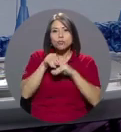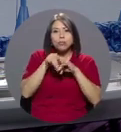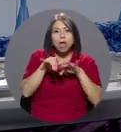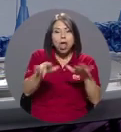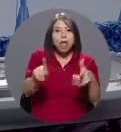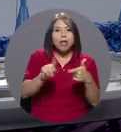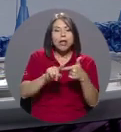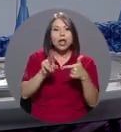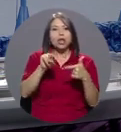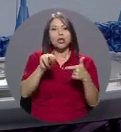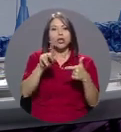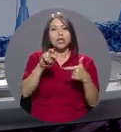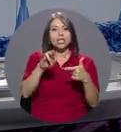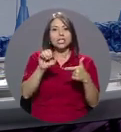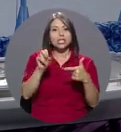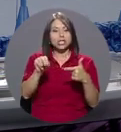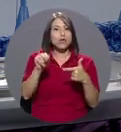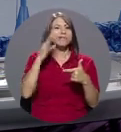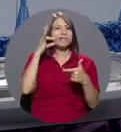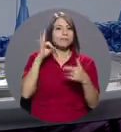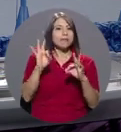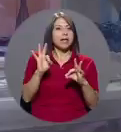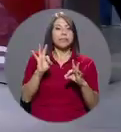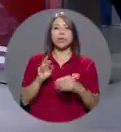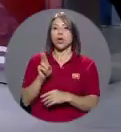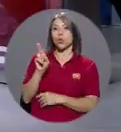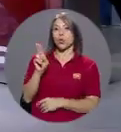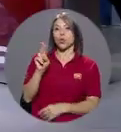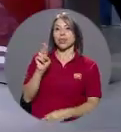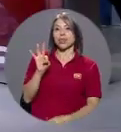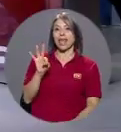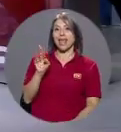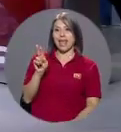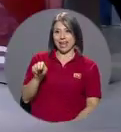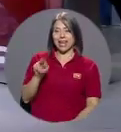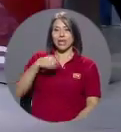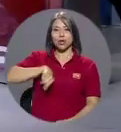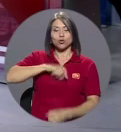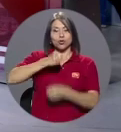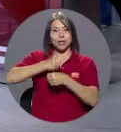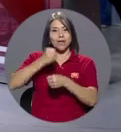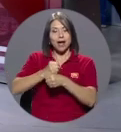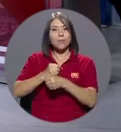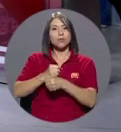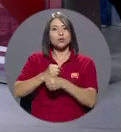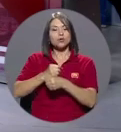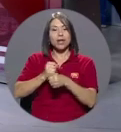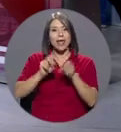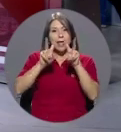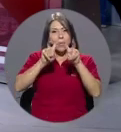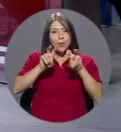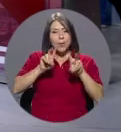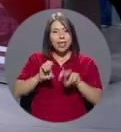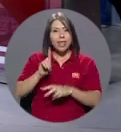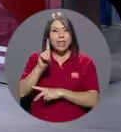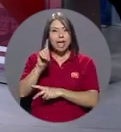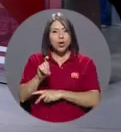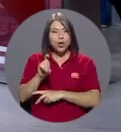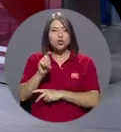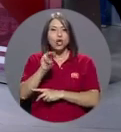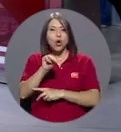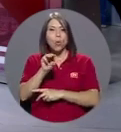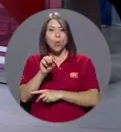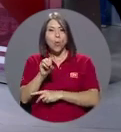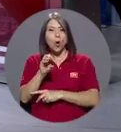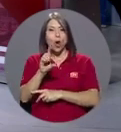creo que estamos bien en eso. Y en la UTN, por ejemplo, como ya les mencioné, trabajamos la parte de diagnóstico